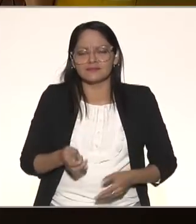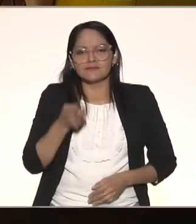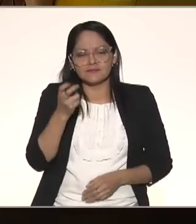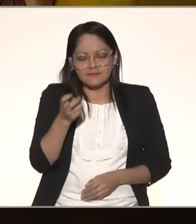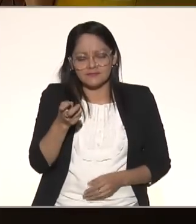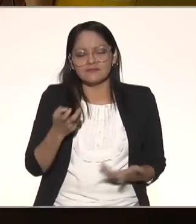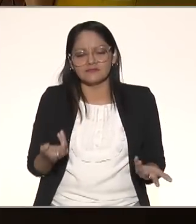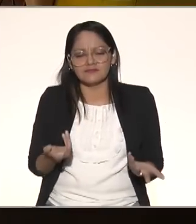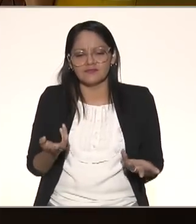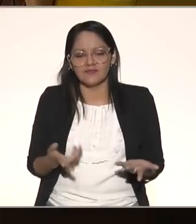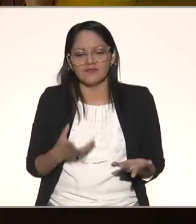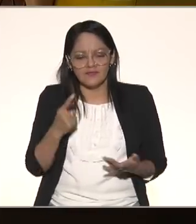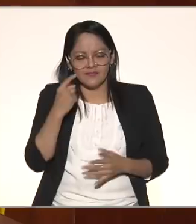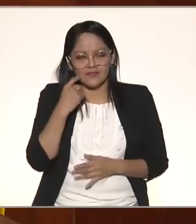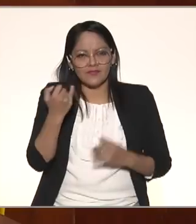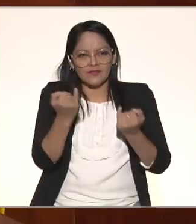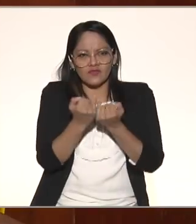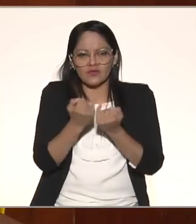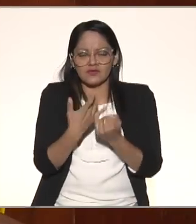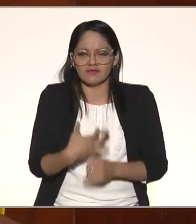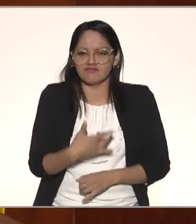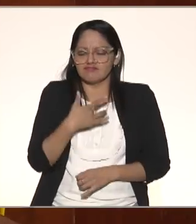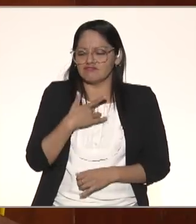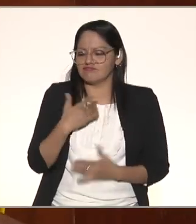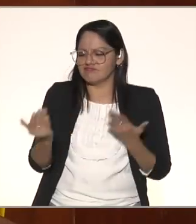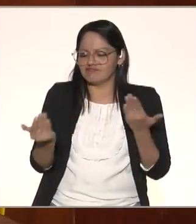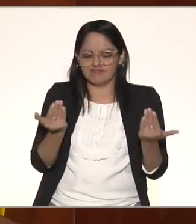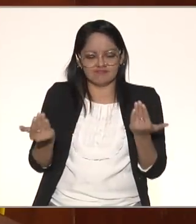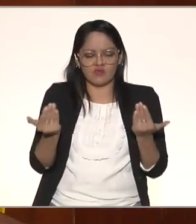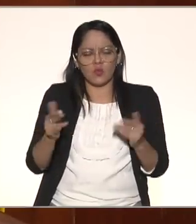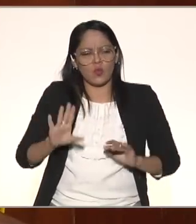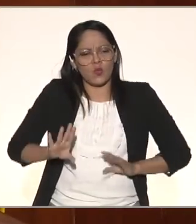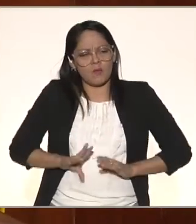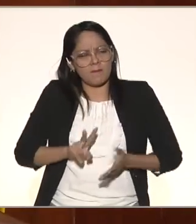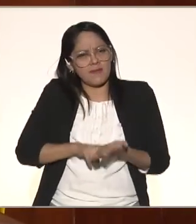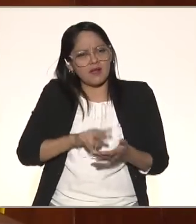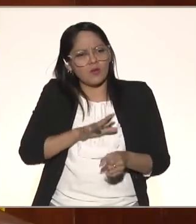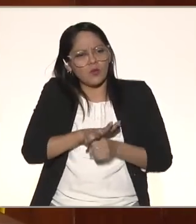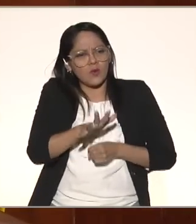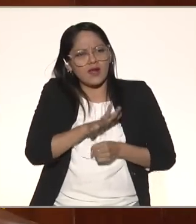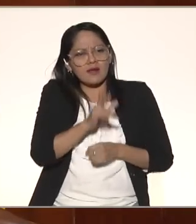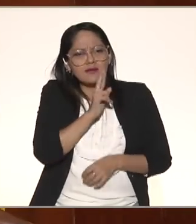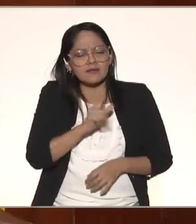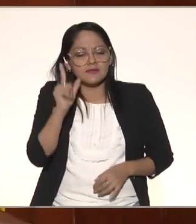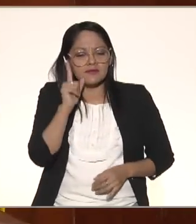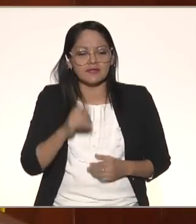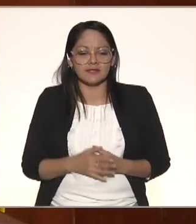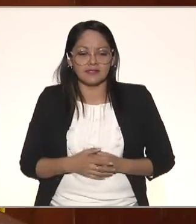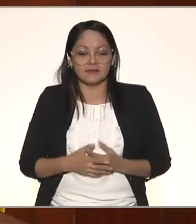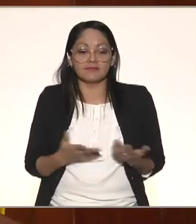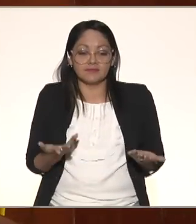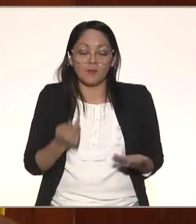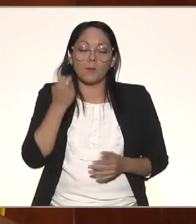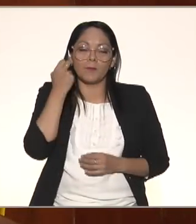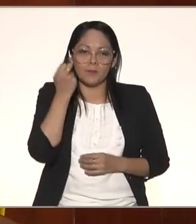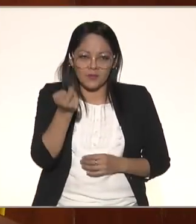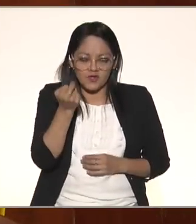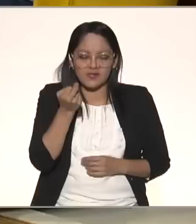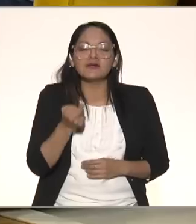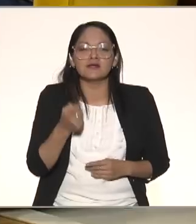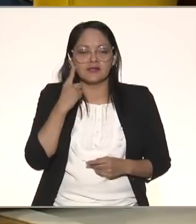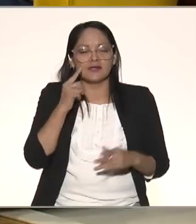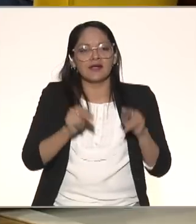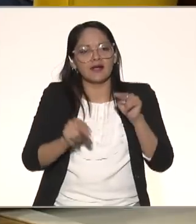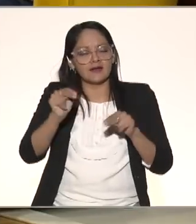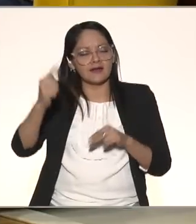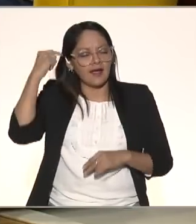Indiscutiblemente el movimiento es hacia el mayor valor que estoy percibiendo en ese momento. Y por eso el nivel